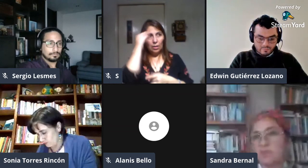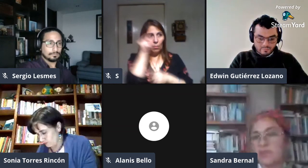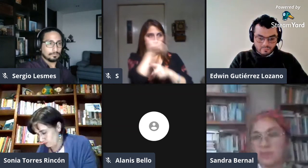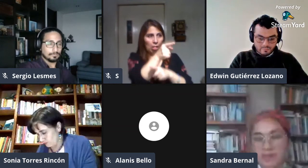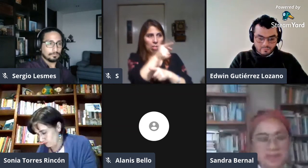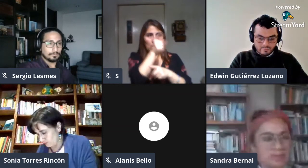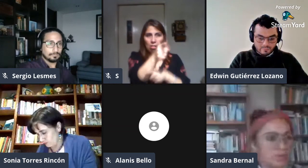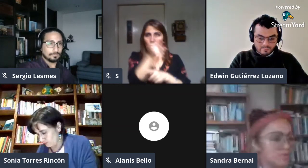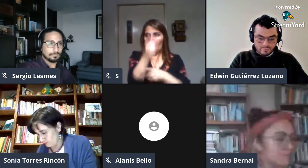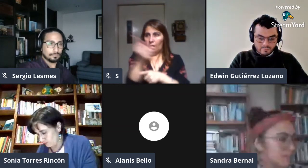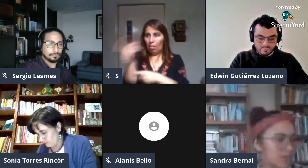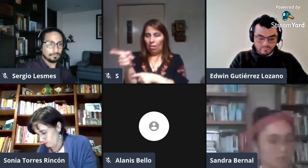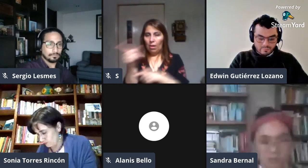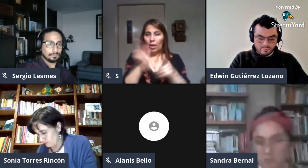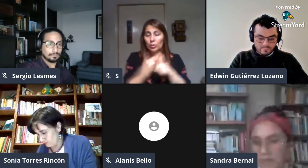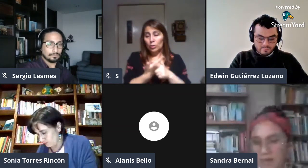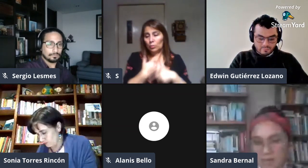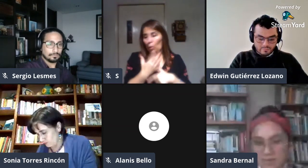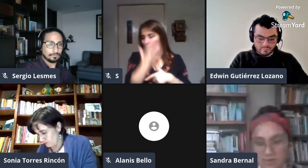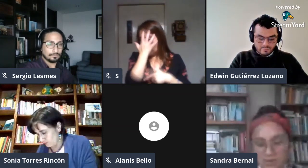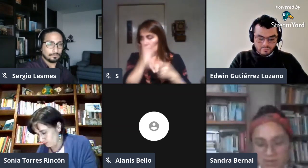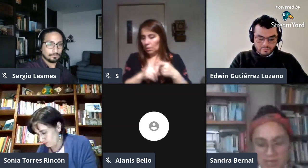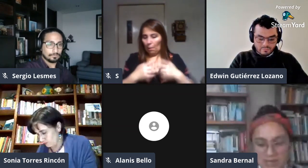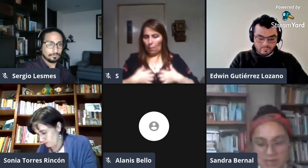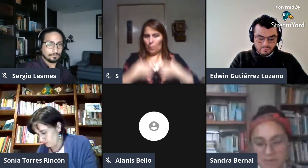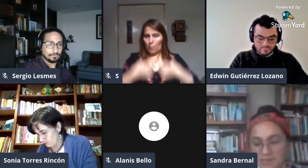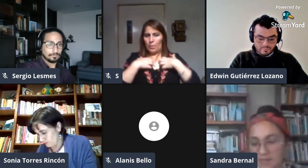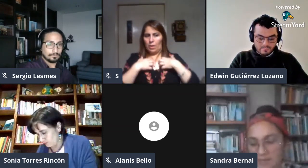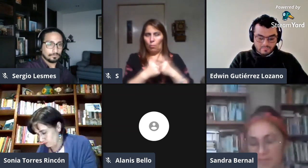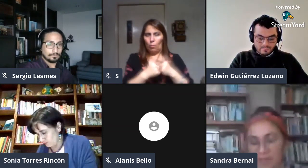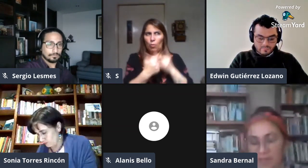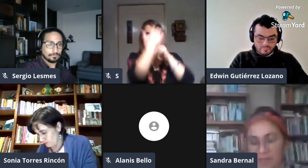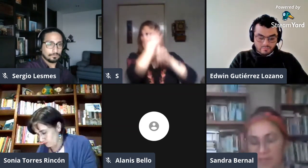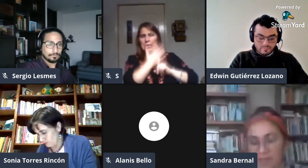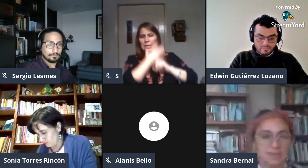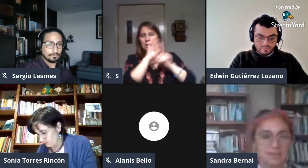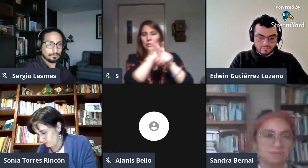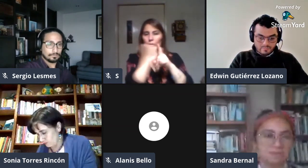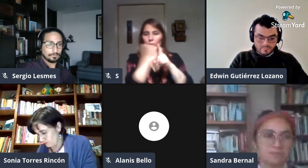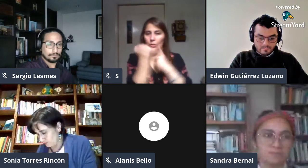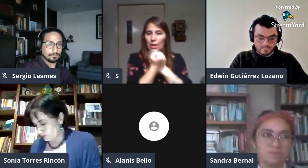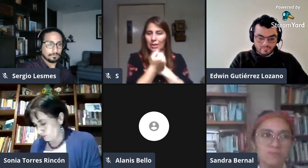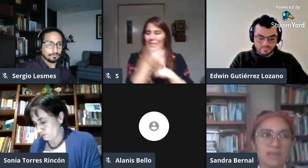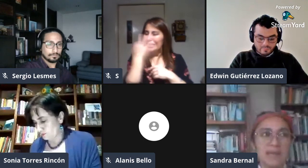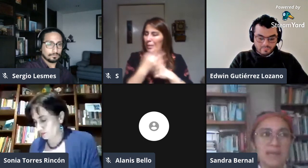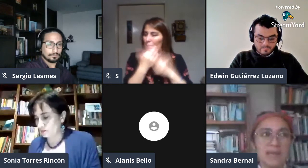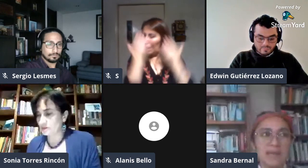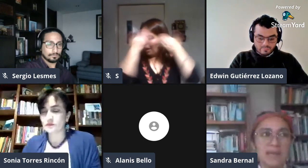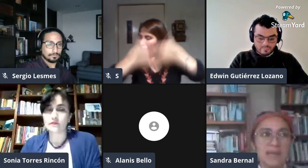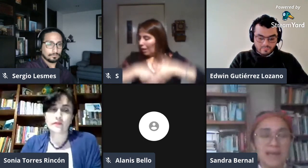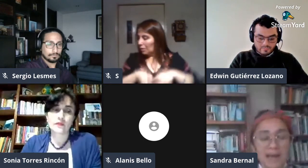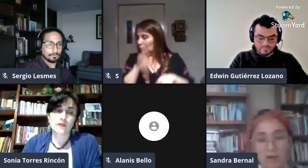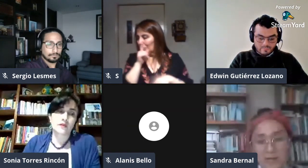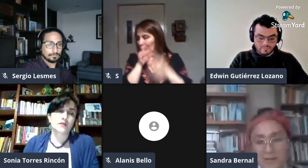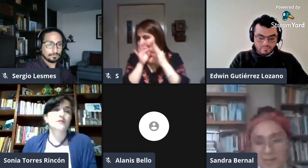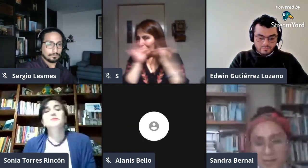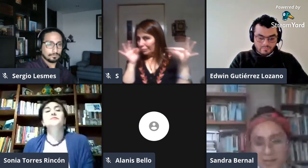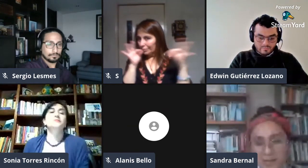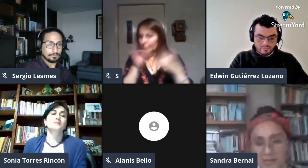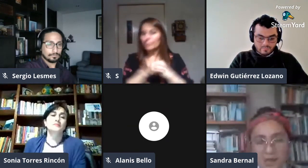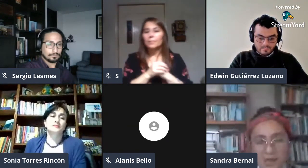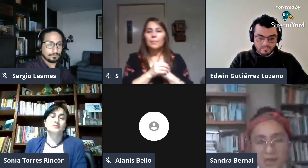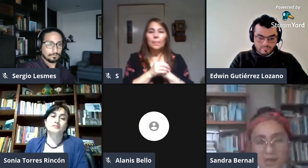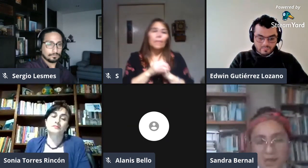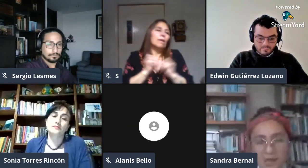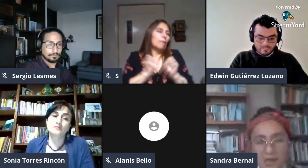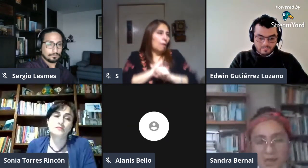eso, por vergüenza, por miedo, por la presión social, siempre se ha intentado ocultar. Ahora, claro que se ha